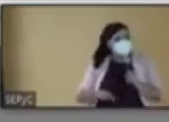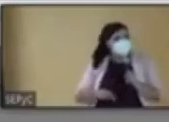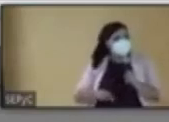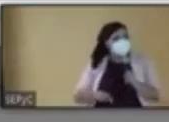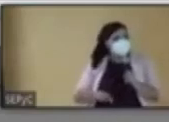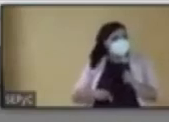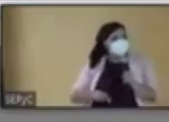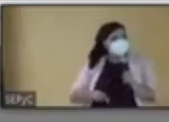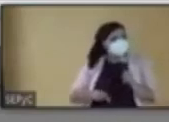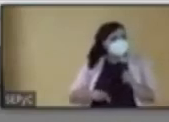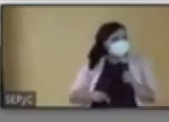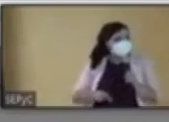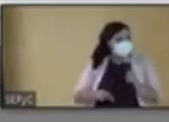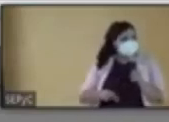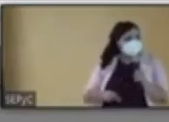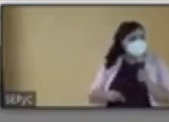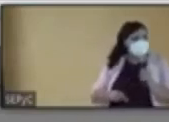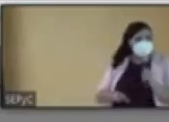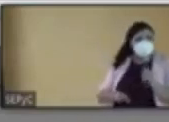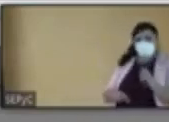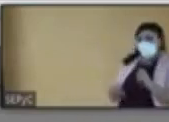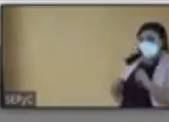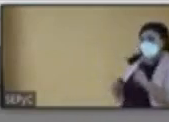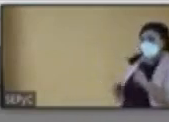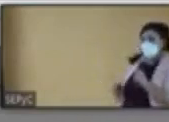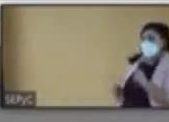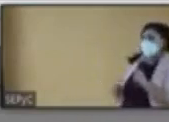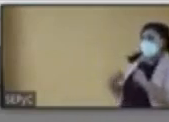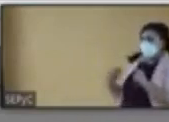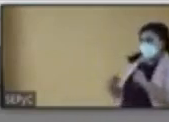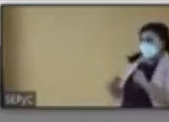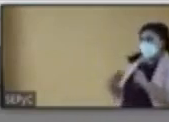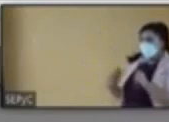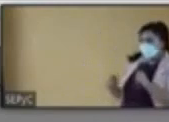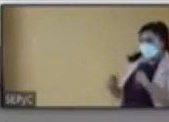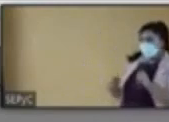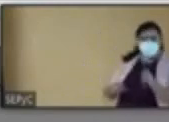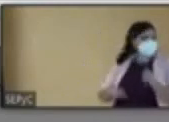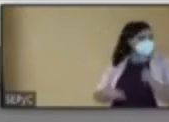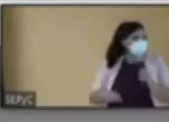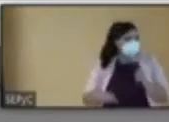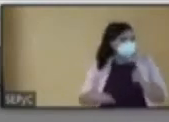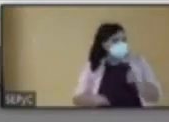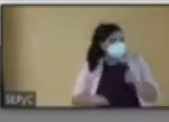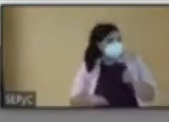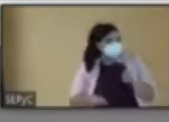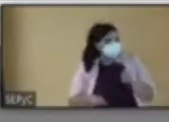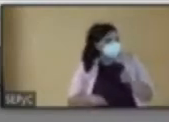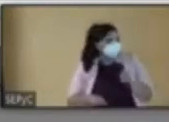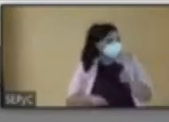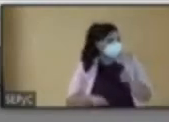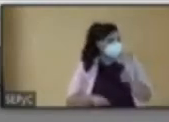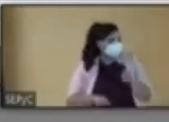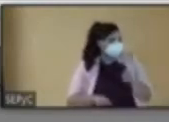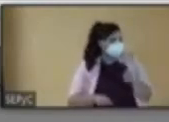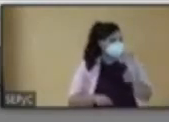y especificar el monto mensual neto obtenido por la participación dentro de las mismas.